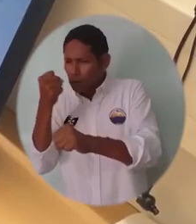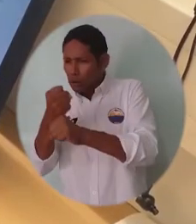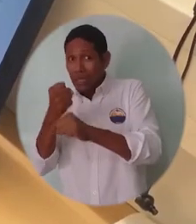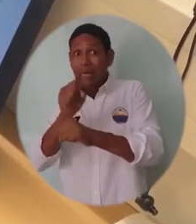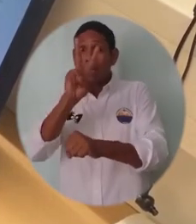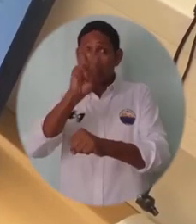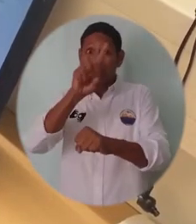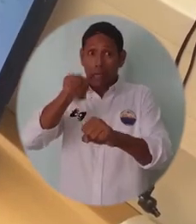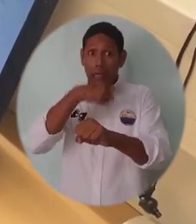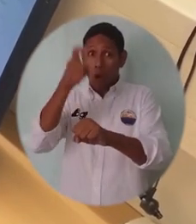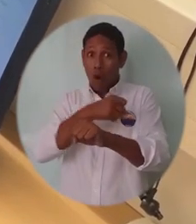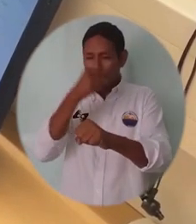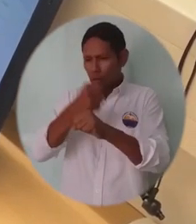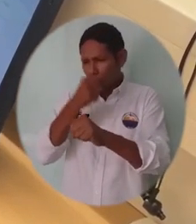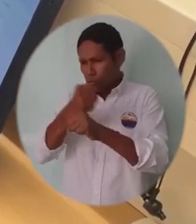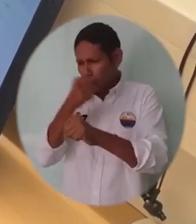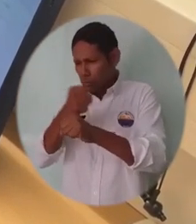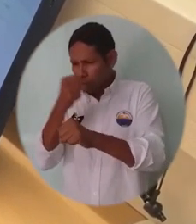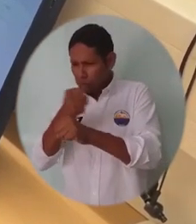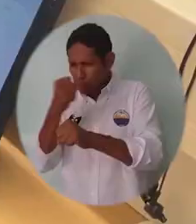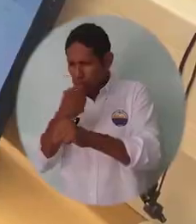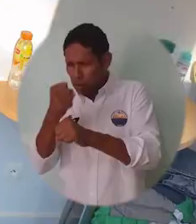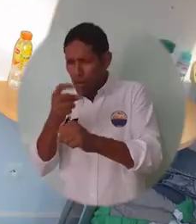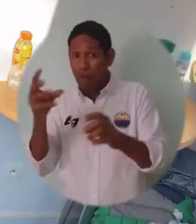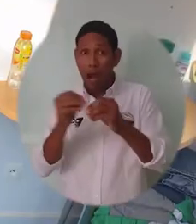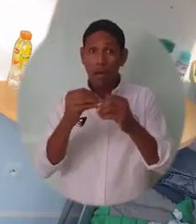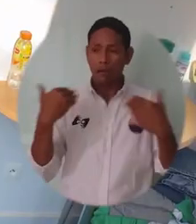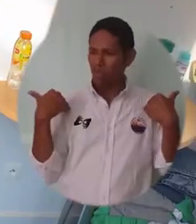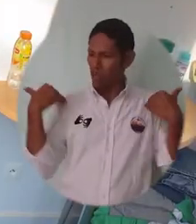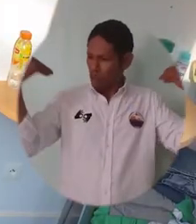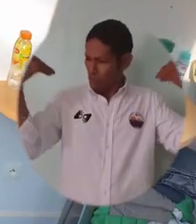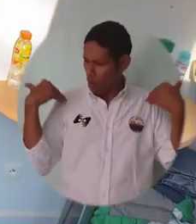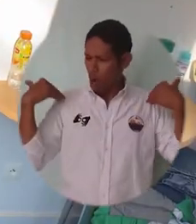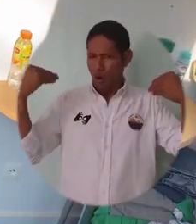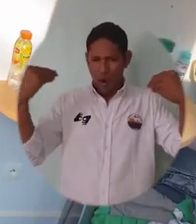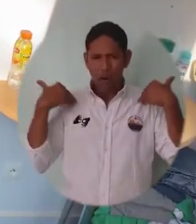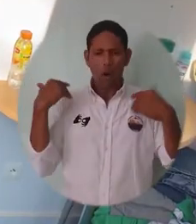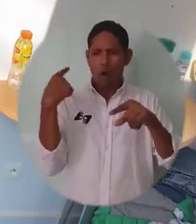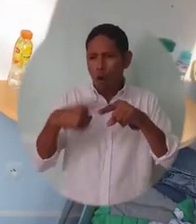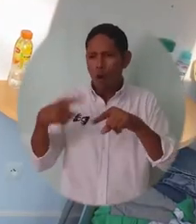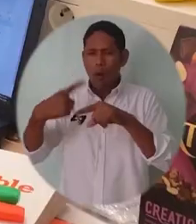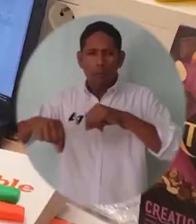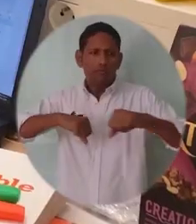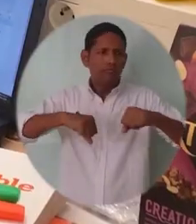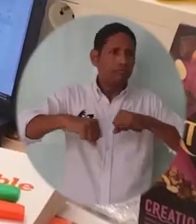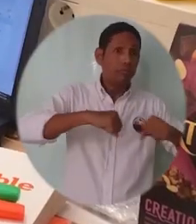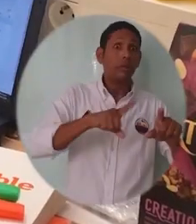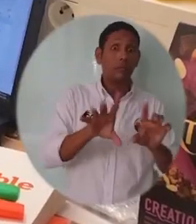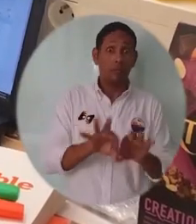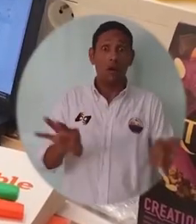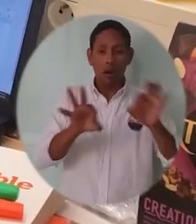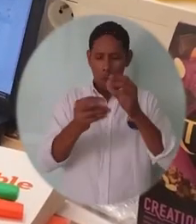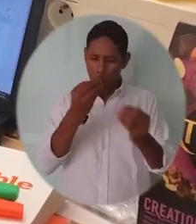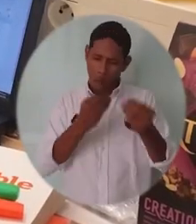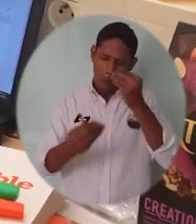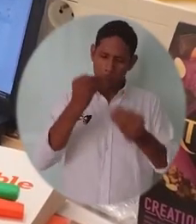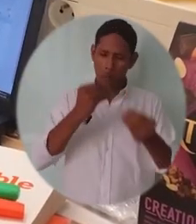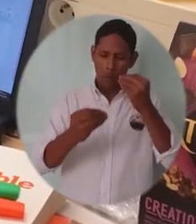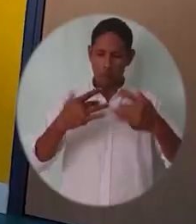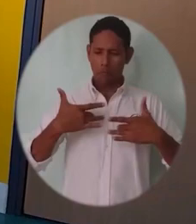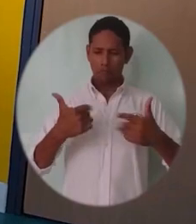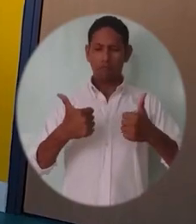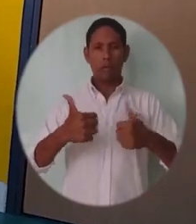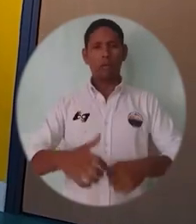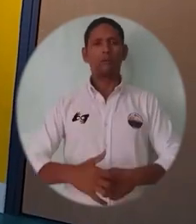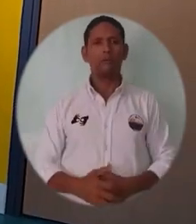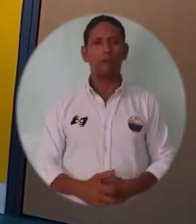trabajando las 7 horas que normalmente debo trabajar, haciendo mucho ejercicio y, por supuesto, alimentándome